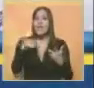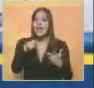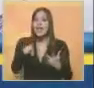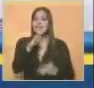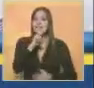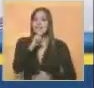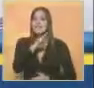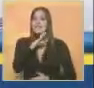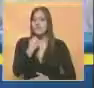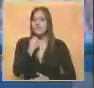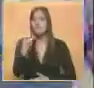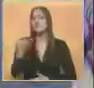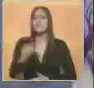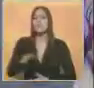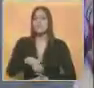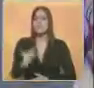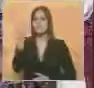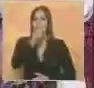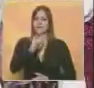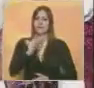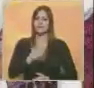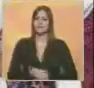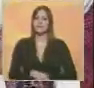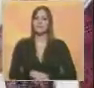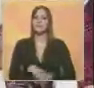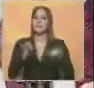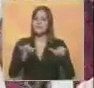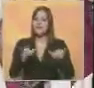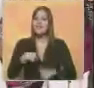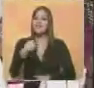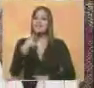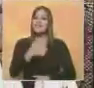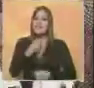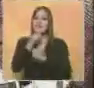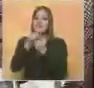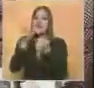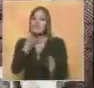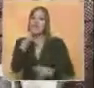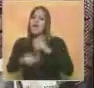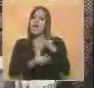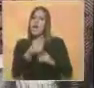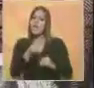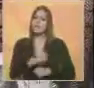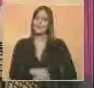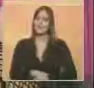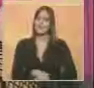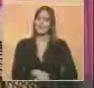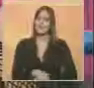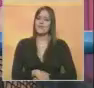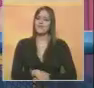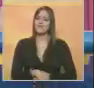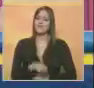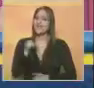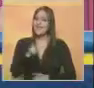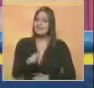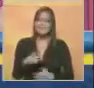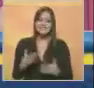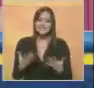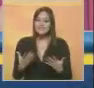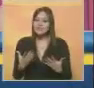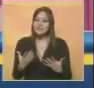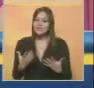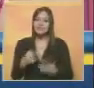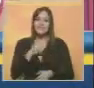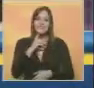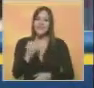pasando por la enfermedad, siempre se puede estar bella. Y ellas mismas quisieron contarnos cómo la pasaron. Es algo que